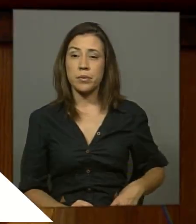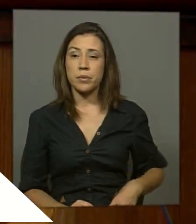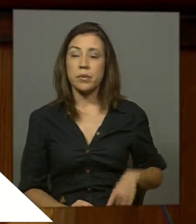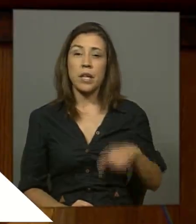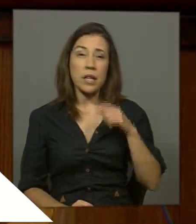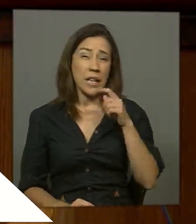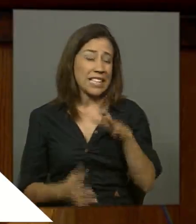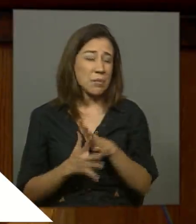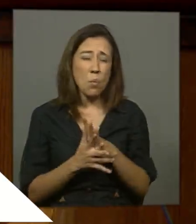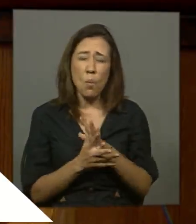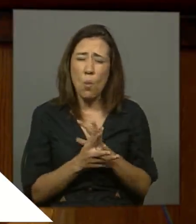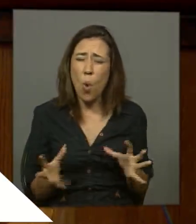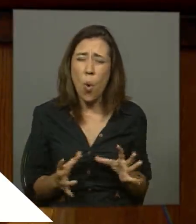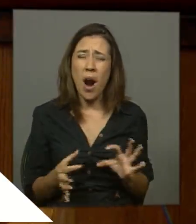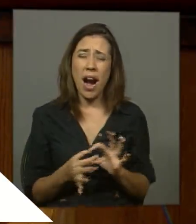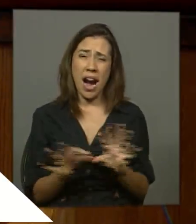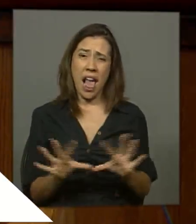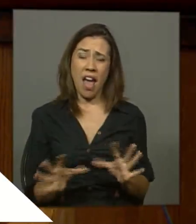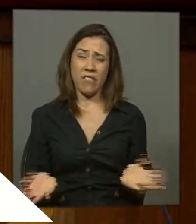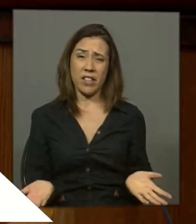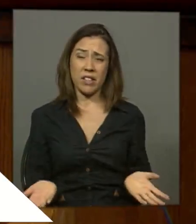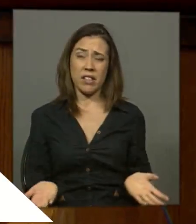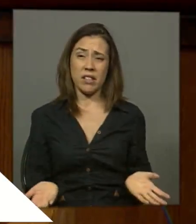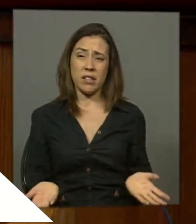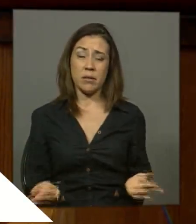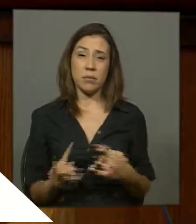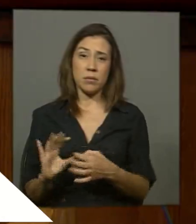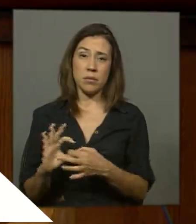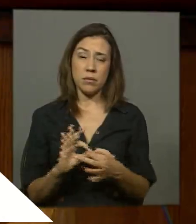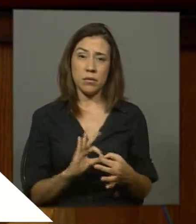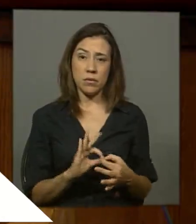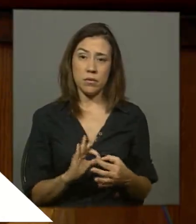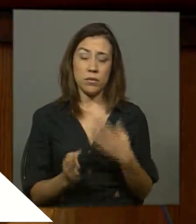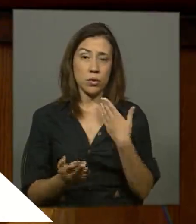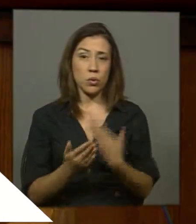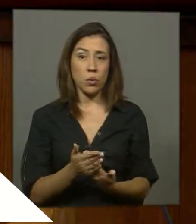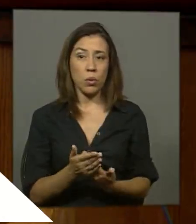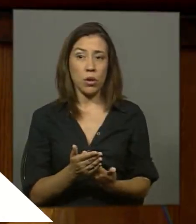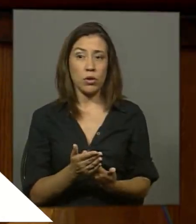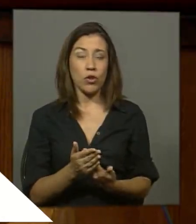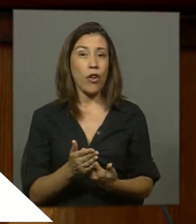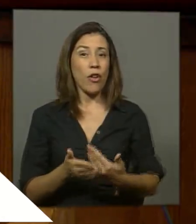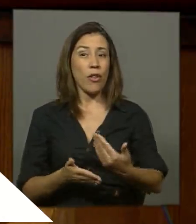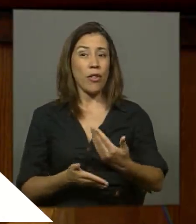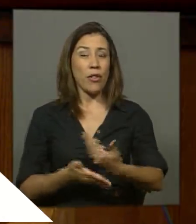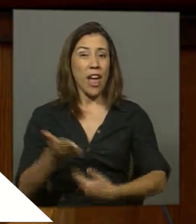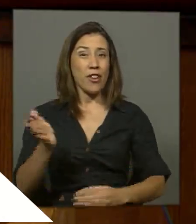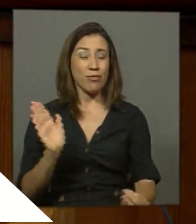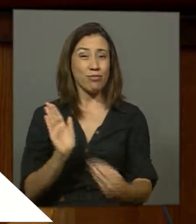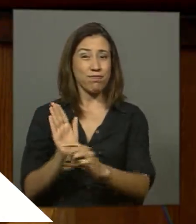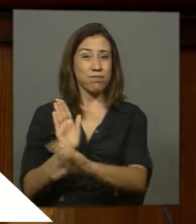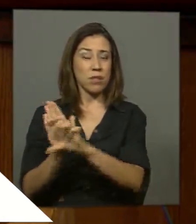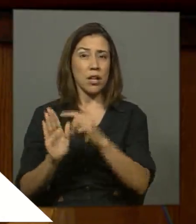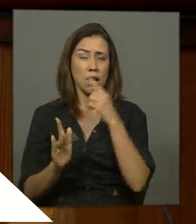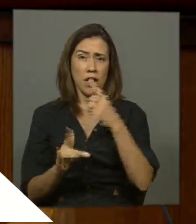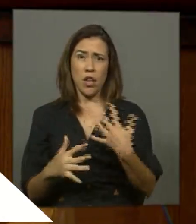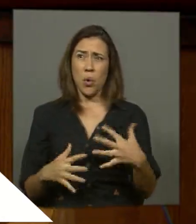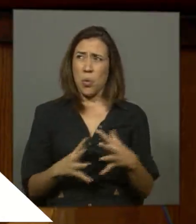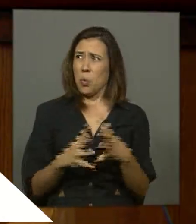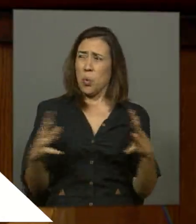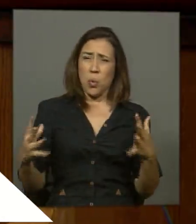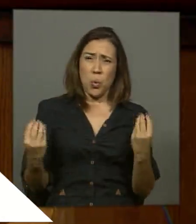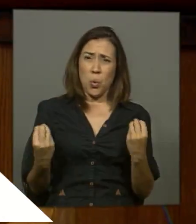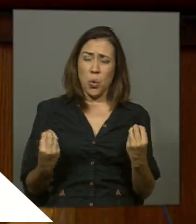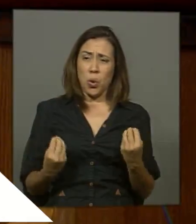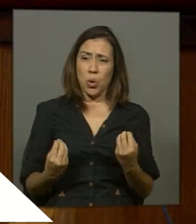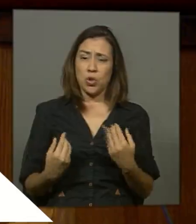es algo muy grave muy grave y es por eso que cuando apareció ese inserto yo dije que era desproporcionado y